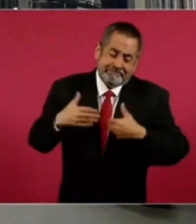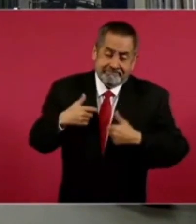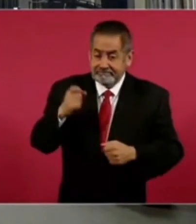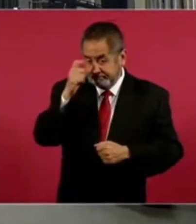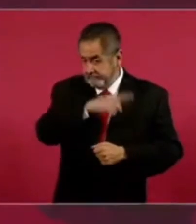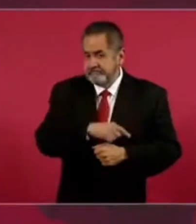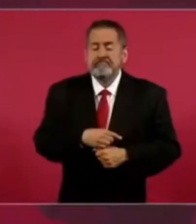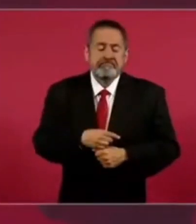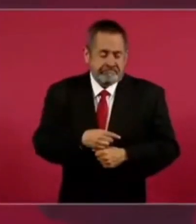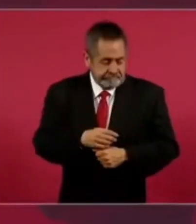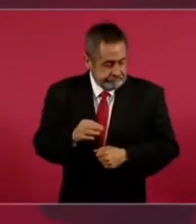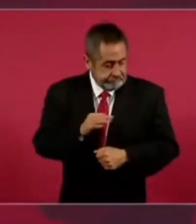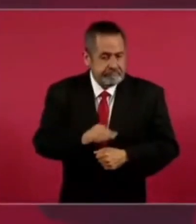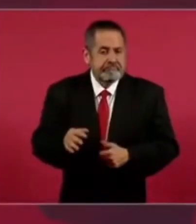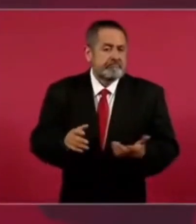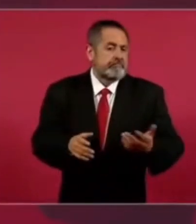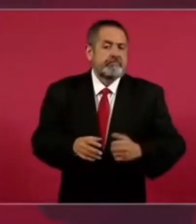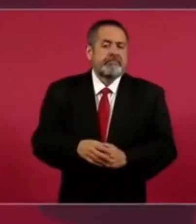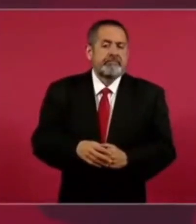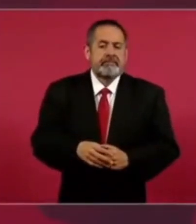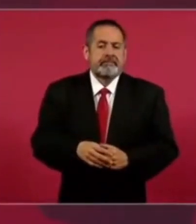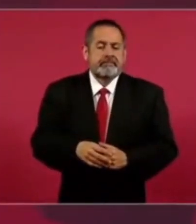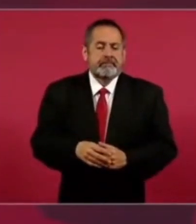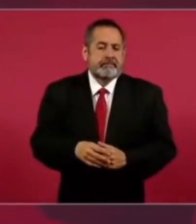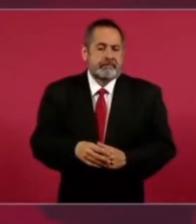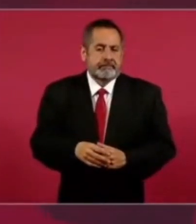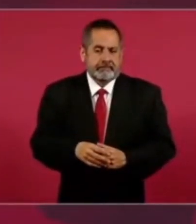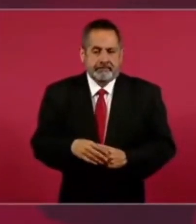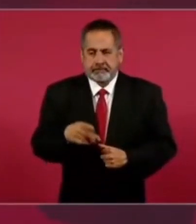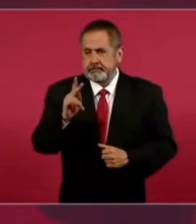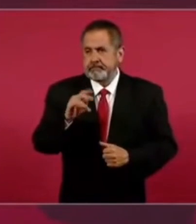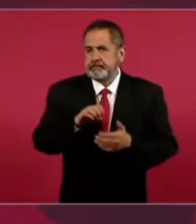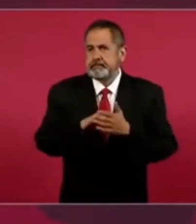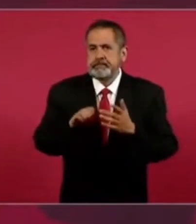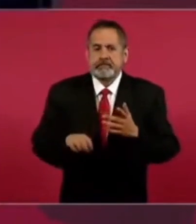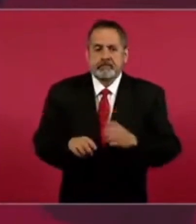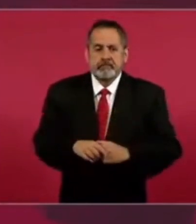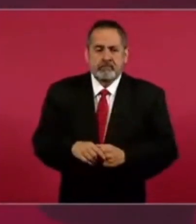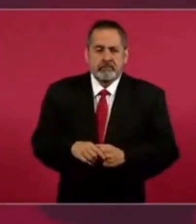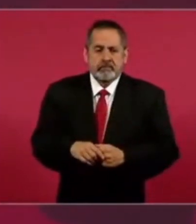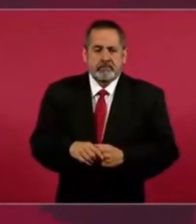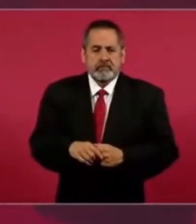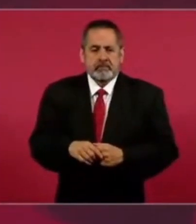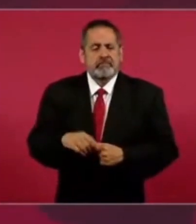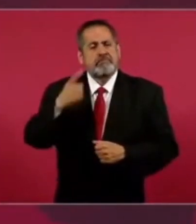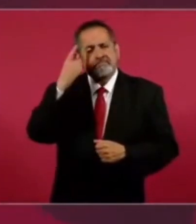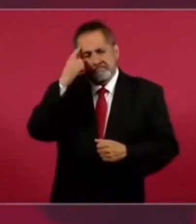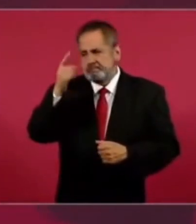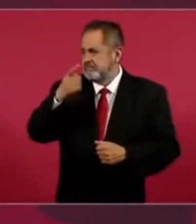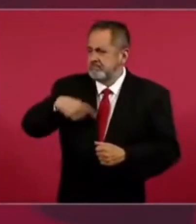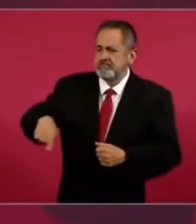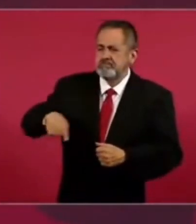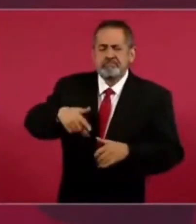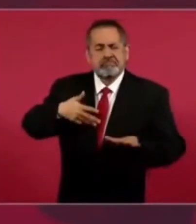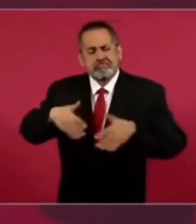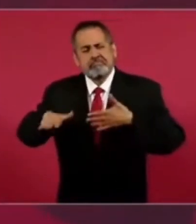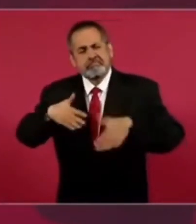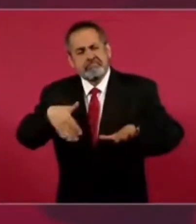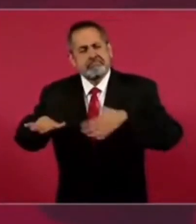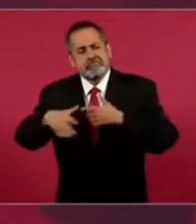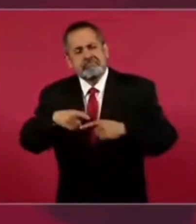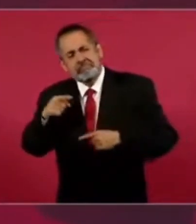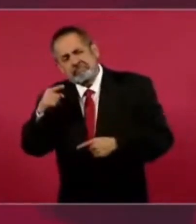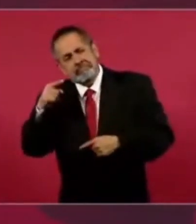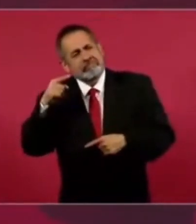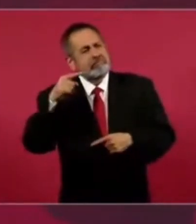porque lo primero es decir, ¿y para qué vamos a caminar tanto si